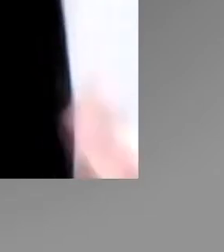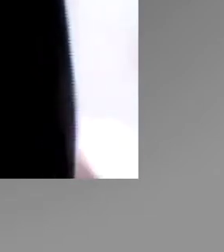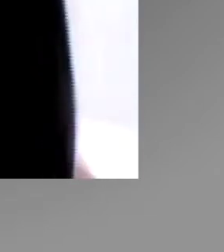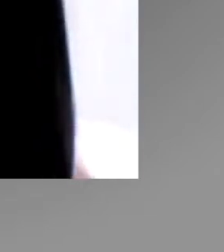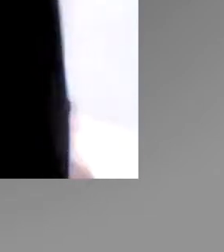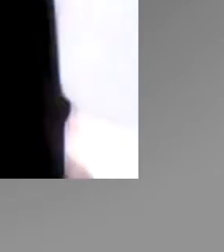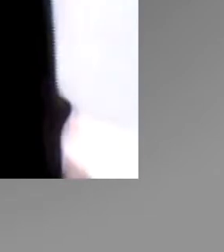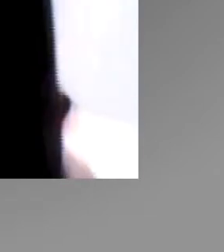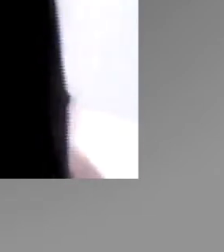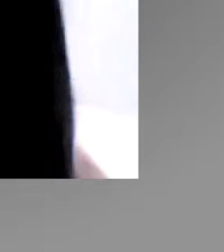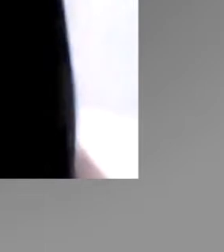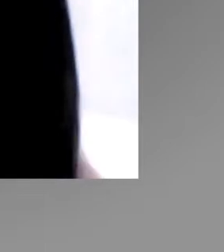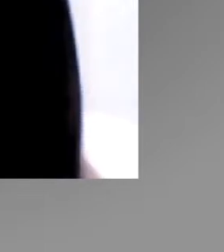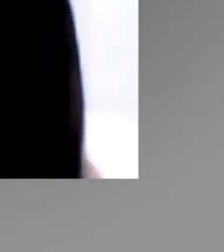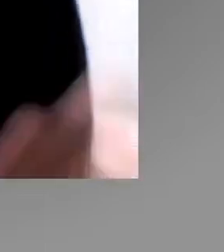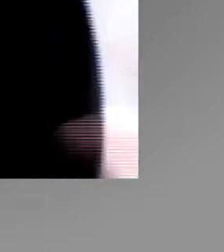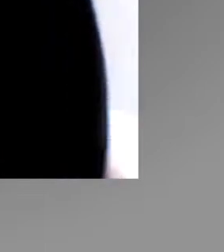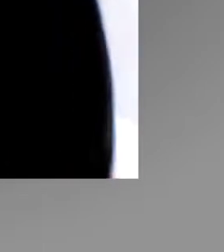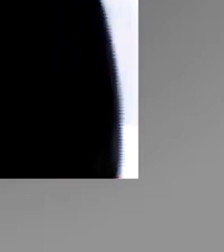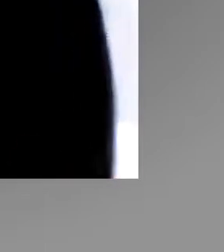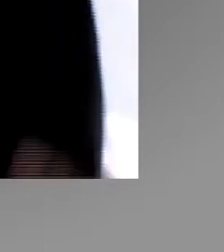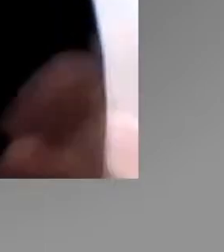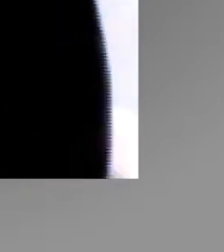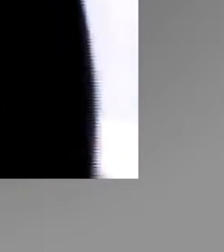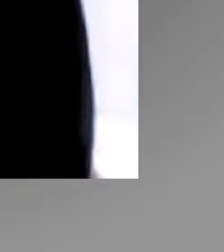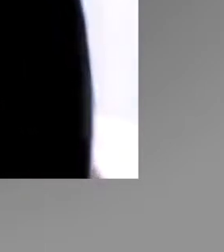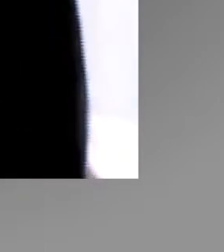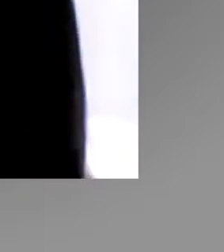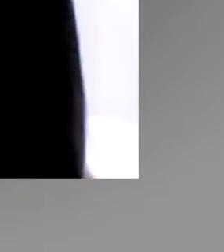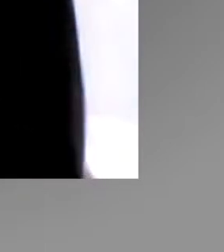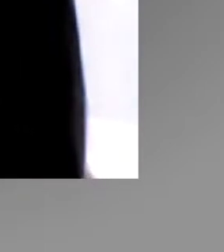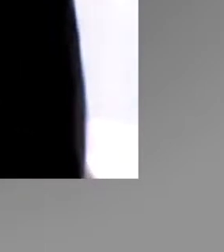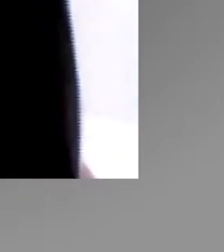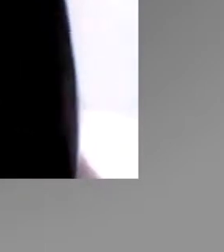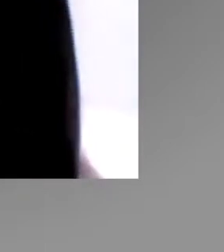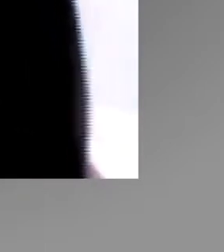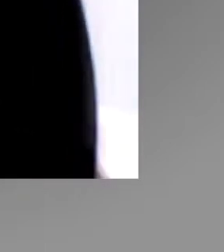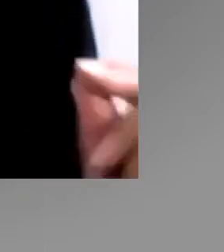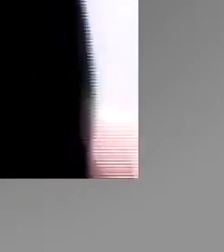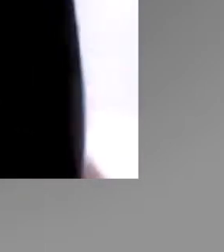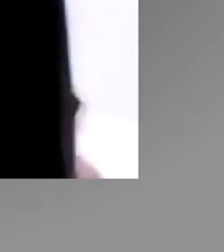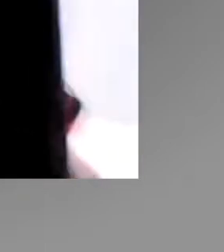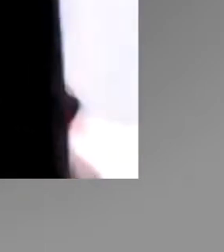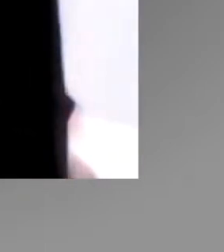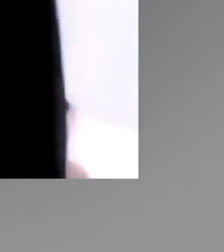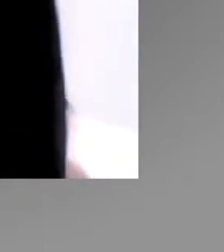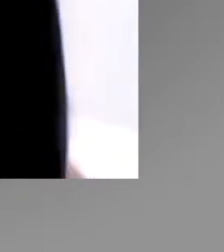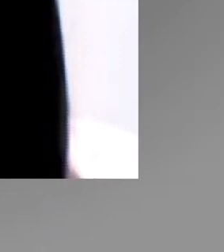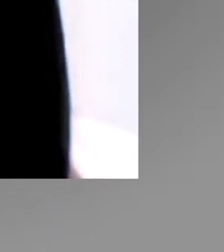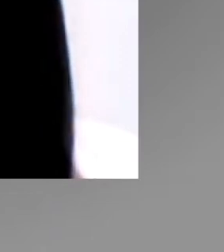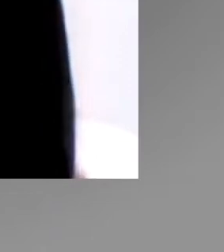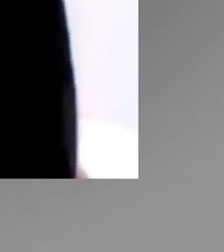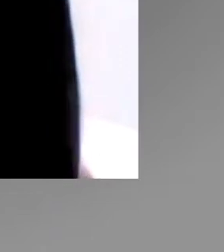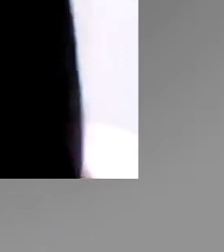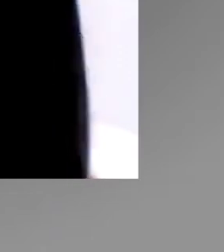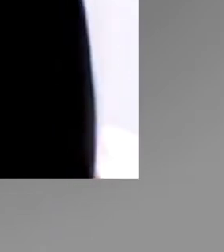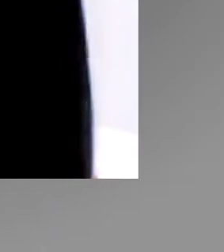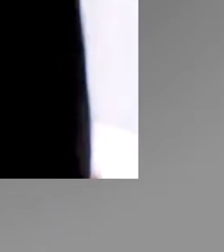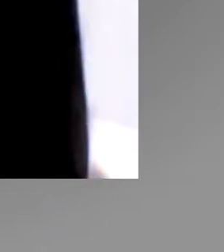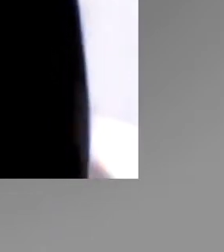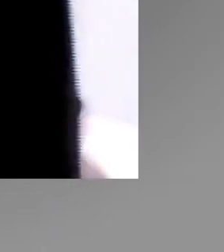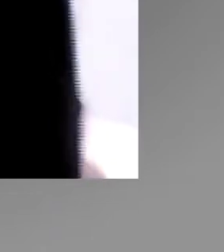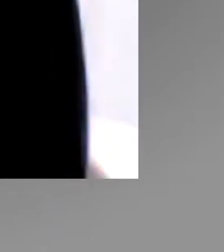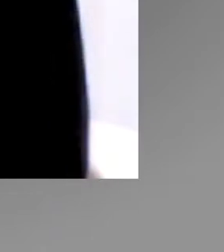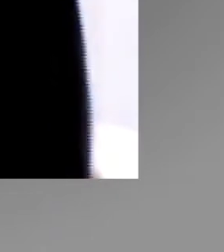Ampubalia y de ver por los beneficios de las personas con discapacidad, especialmente por las personas con